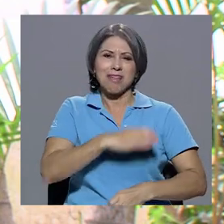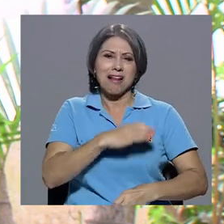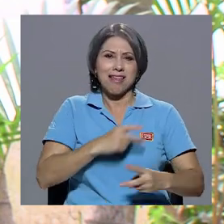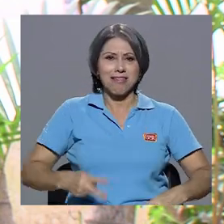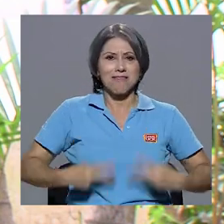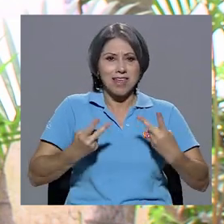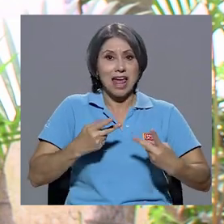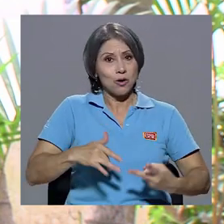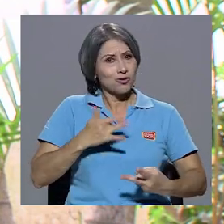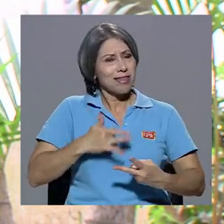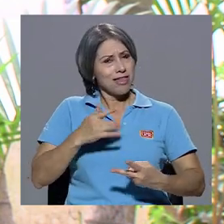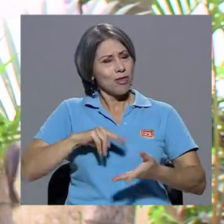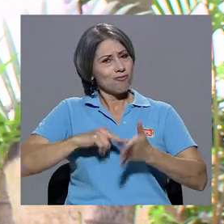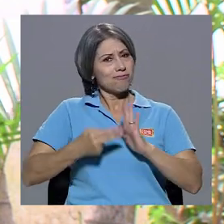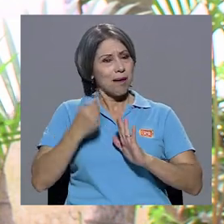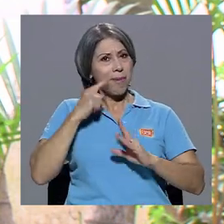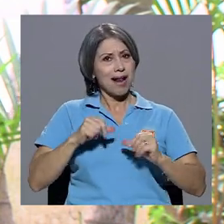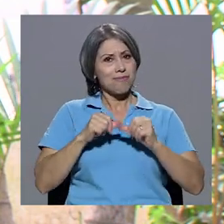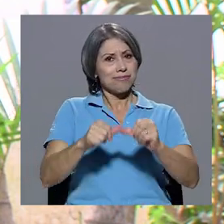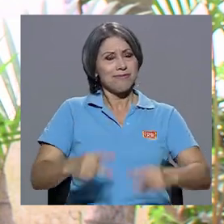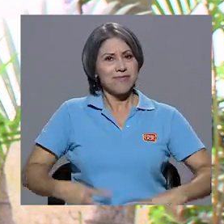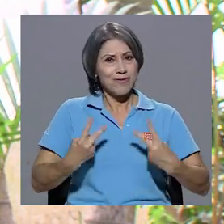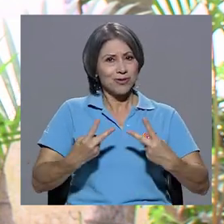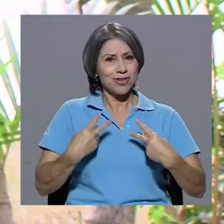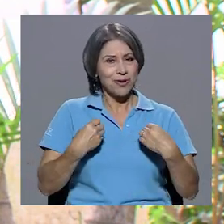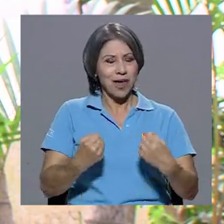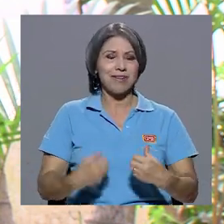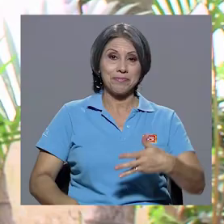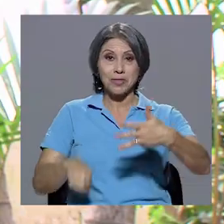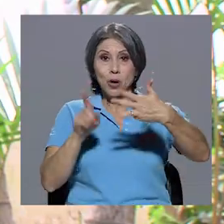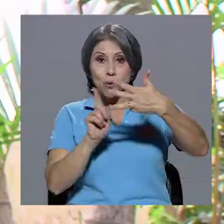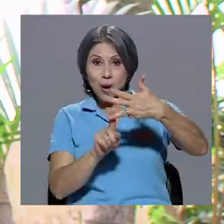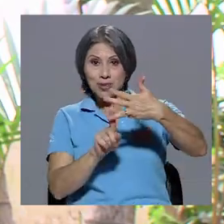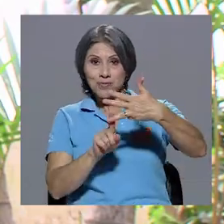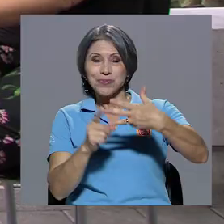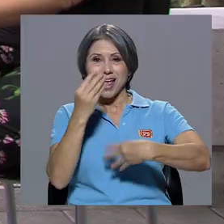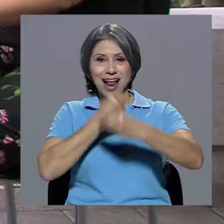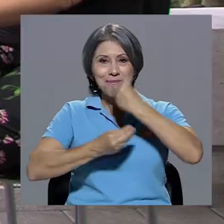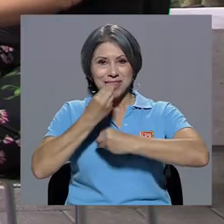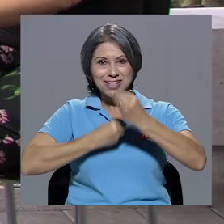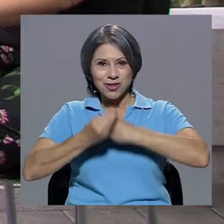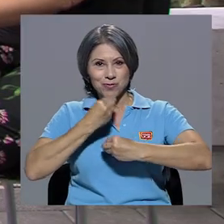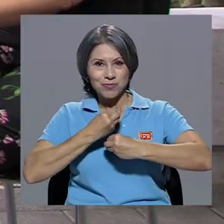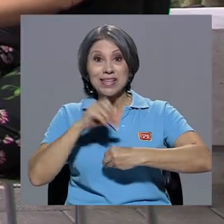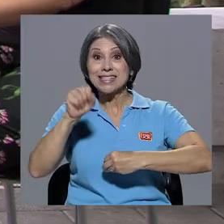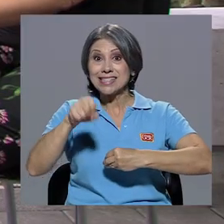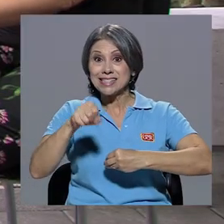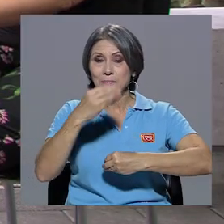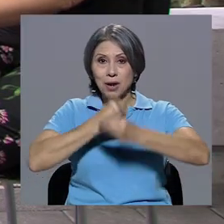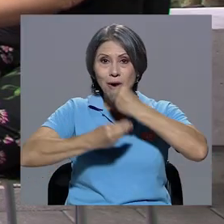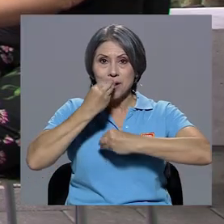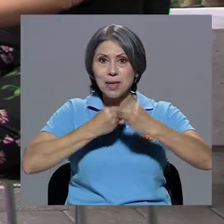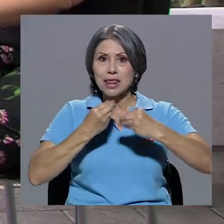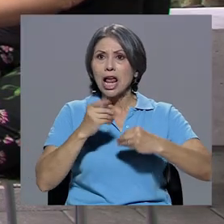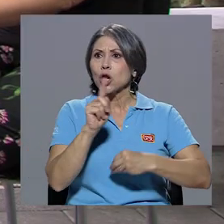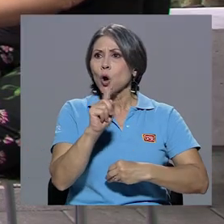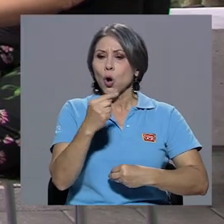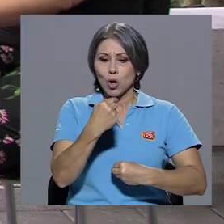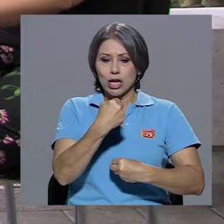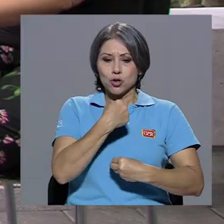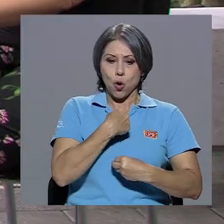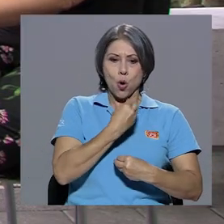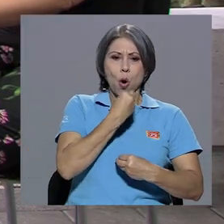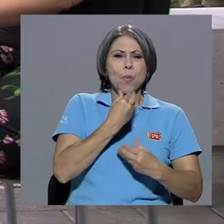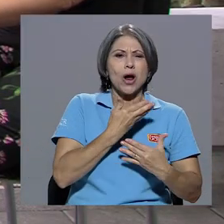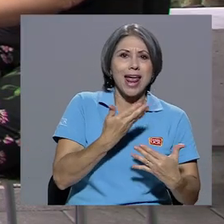menos un sentido para estar vivos, para estar saludables. El cuarto es la alimentación. Sí, pero dentro de la alimentación no lo que uno come,